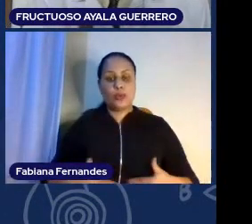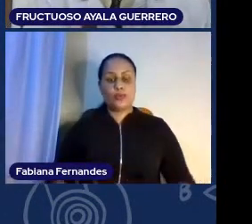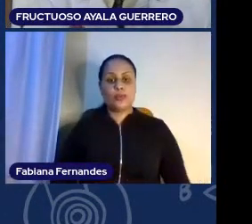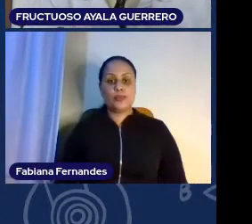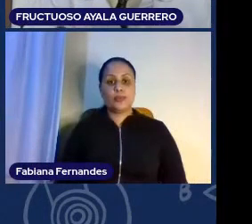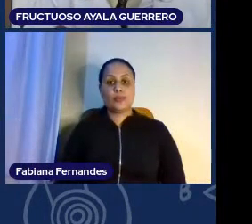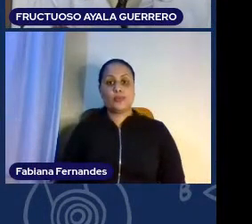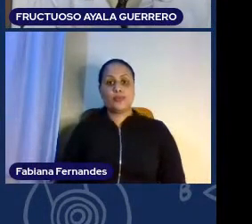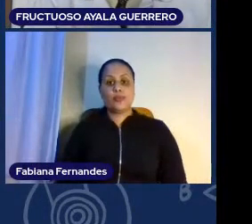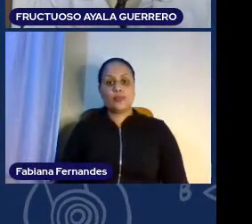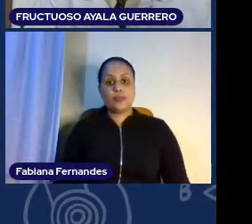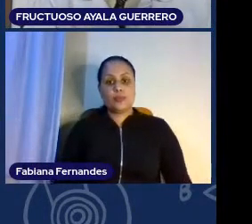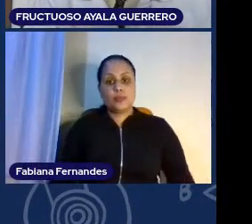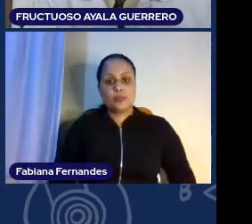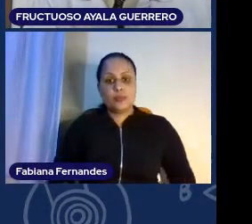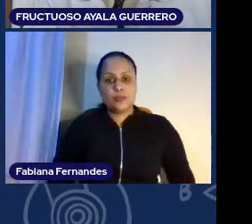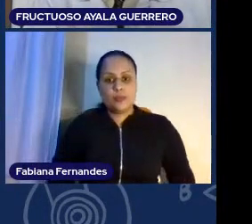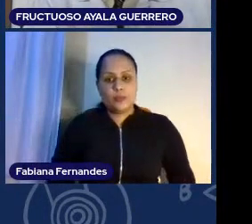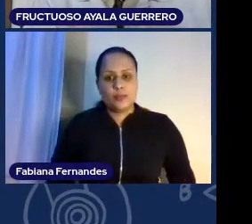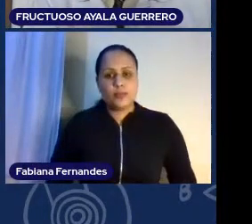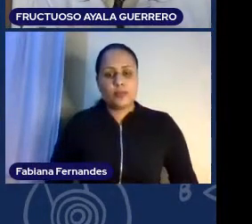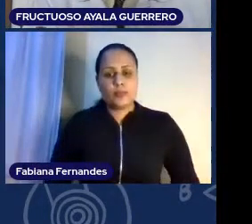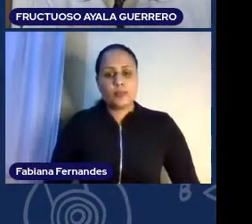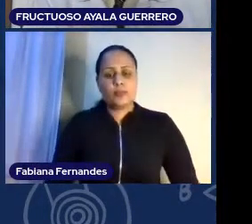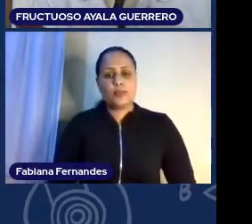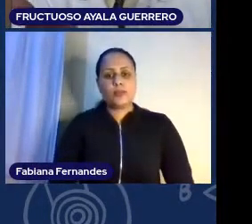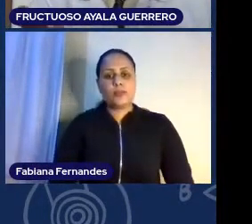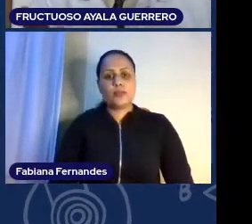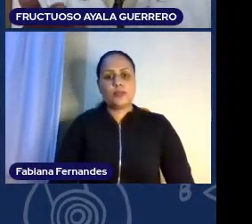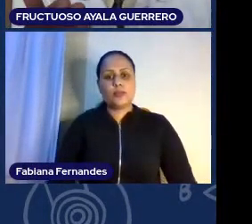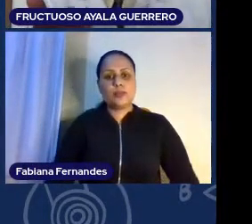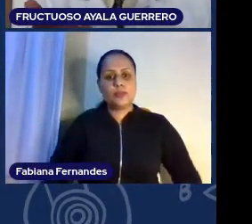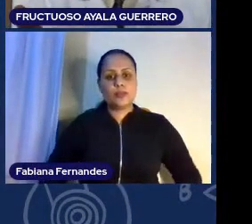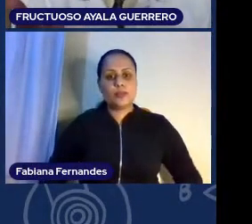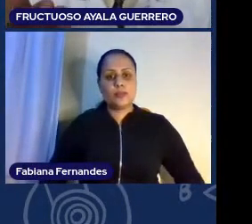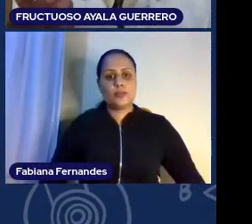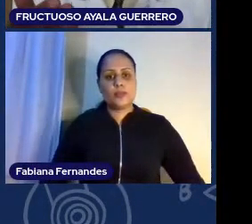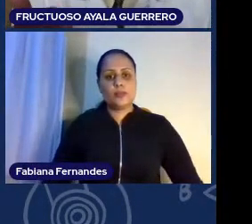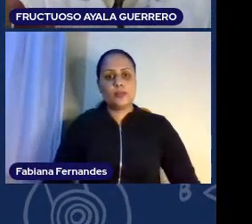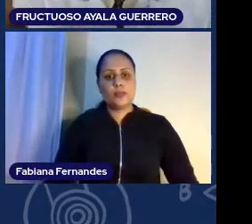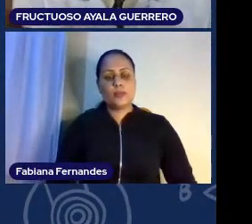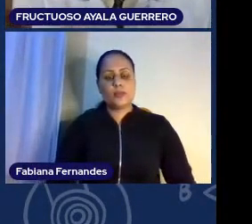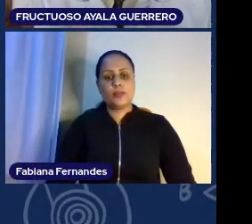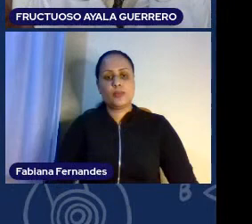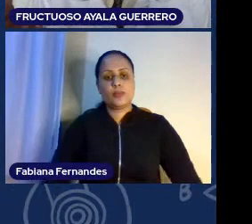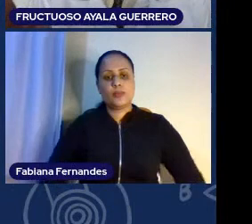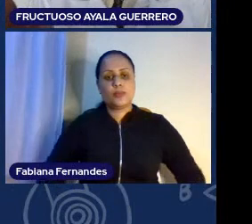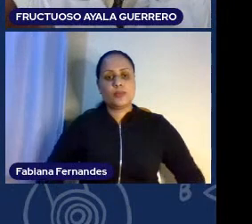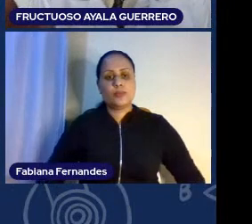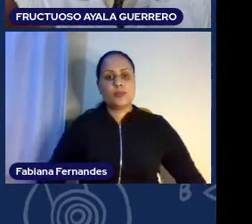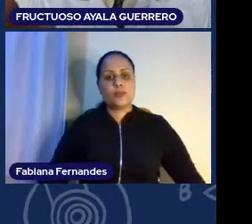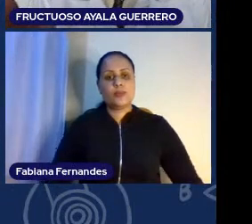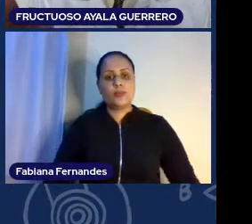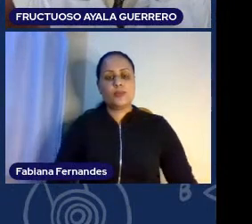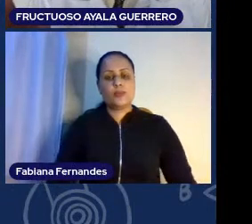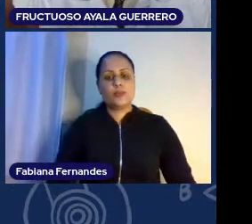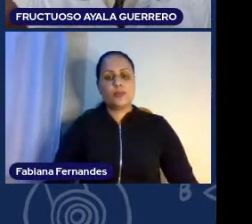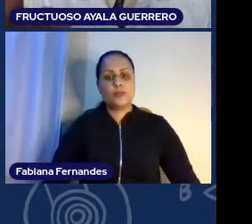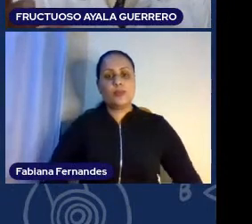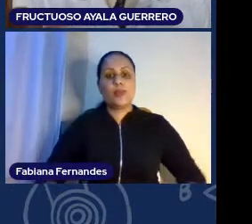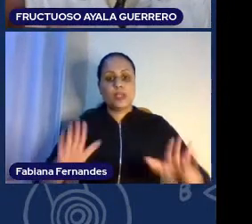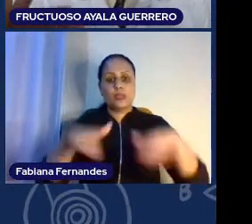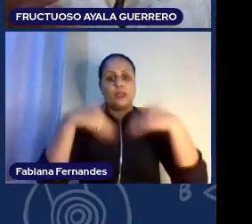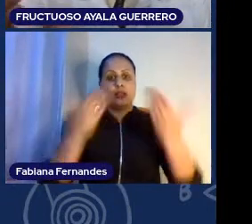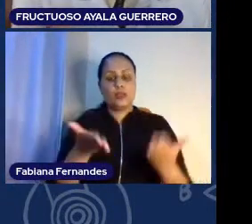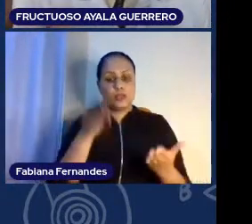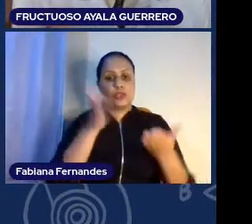Y ya después el cerebro, como les decía, al nacer, pues ya sigue su desarrollo relativamente normal, que